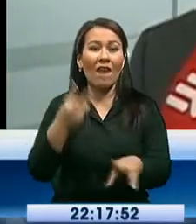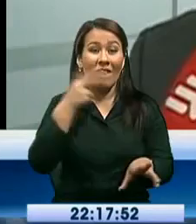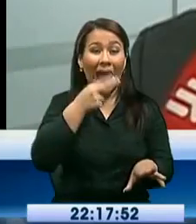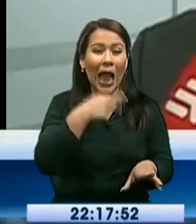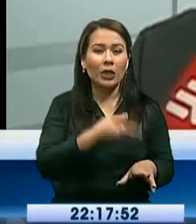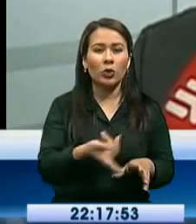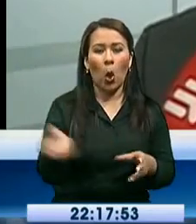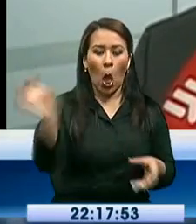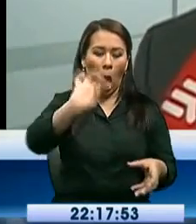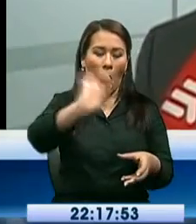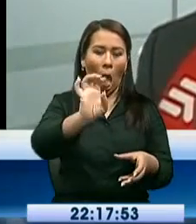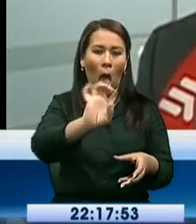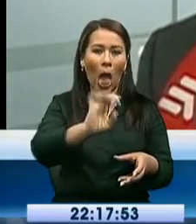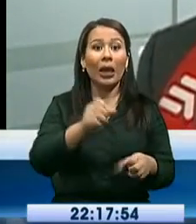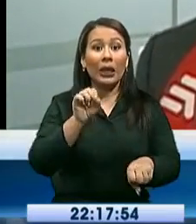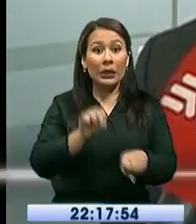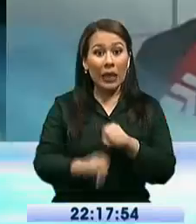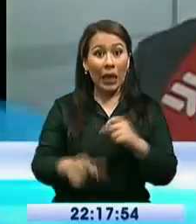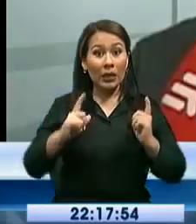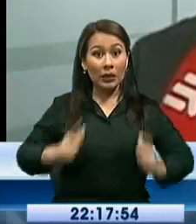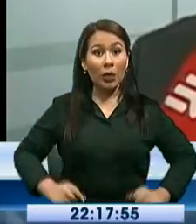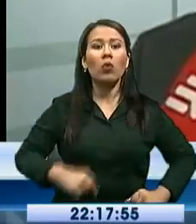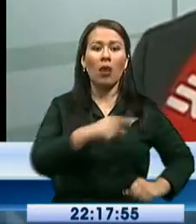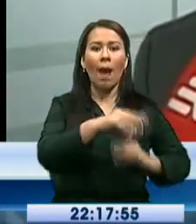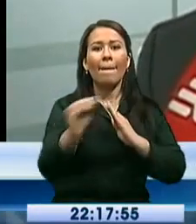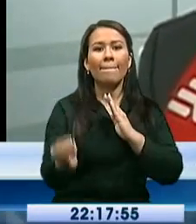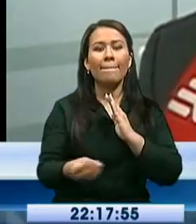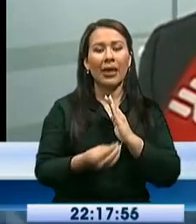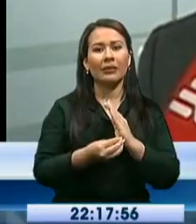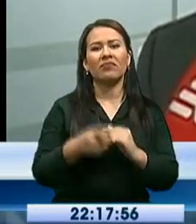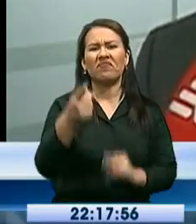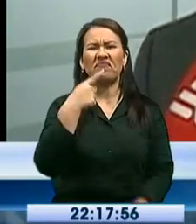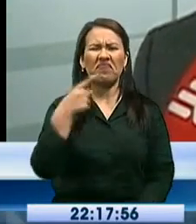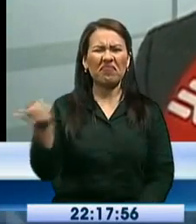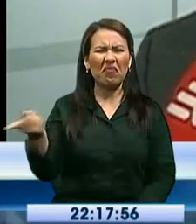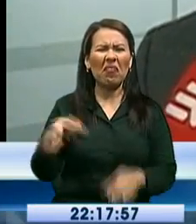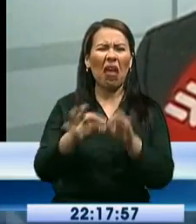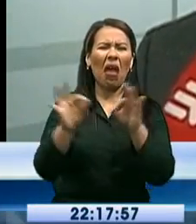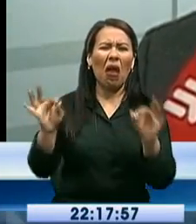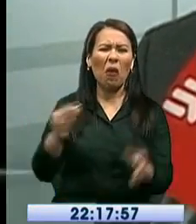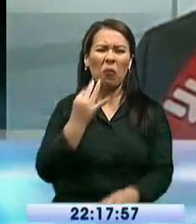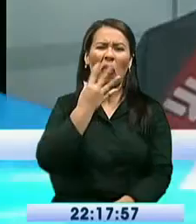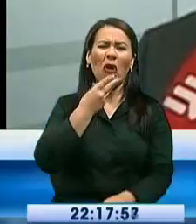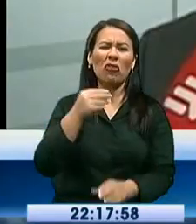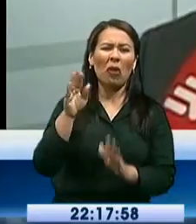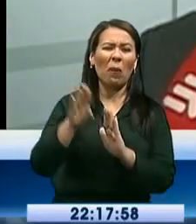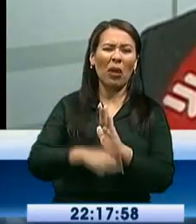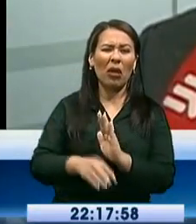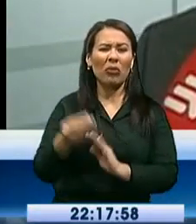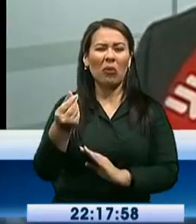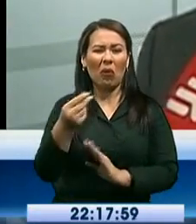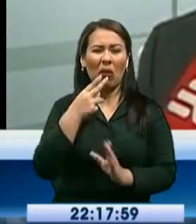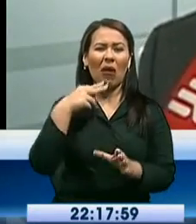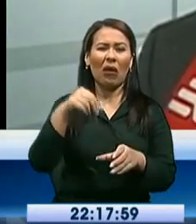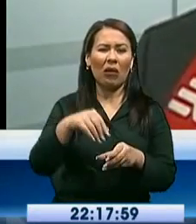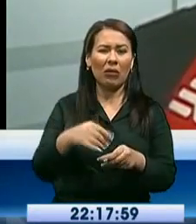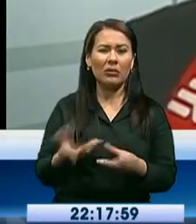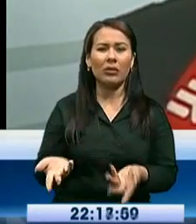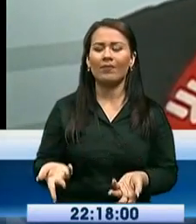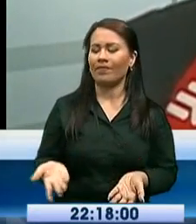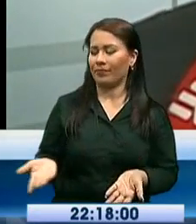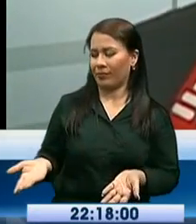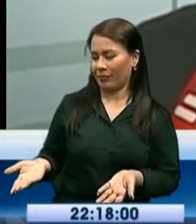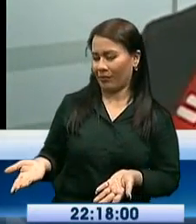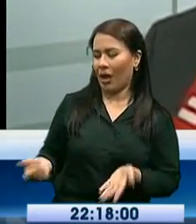medición del impacto económico. Suena bonito, vamos a consumir menos azúcar, pero aquí el drama también es, oiga, ministro de Salud, ¿y por qué les